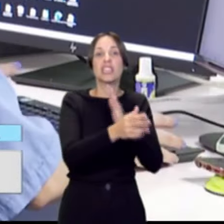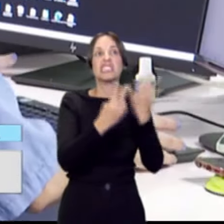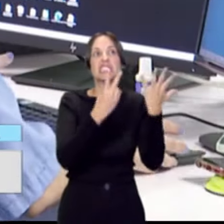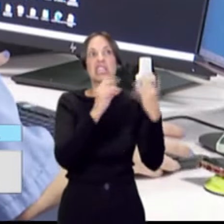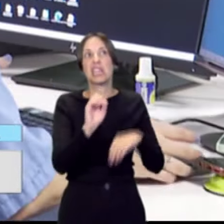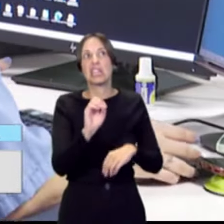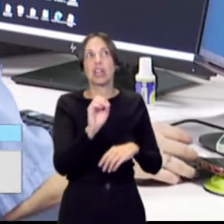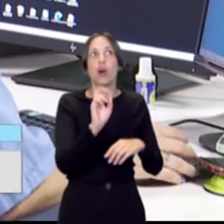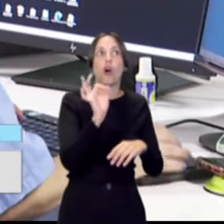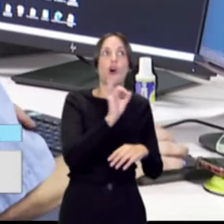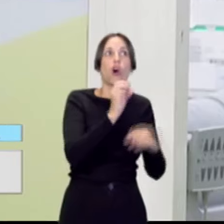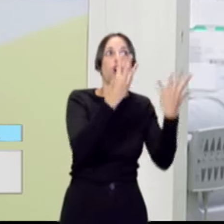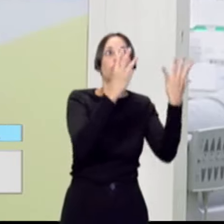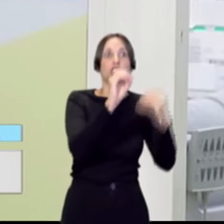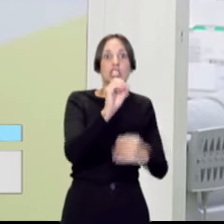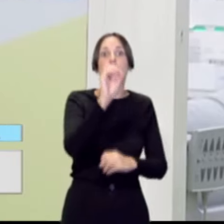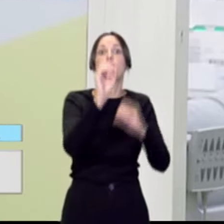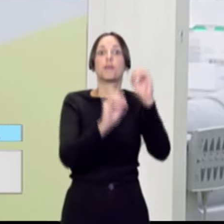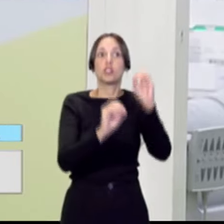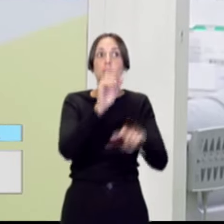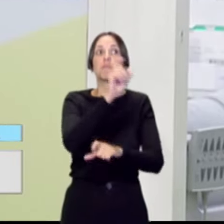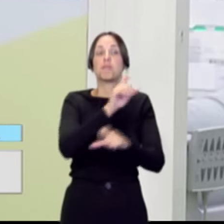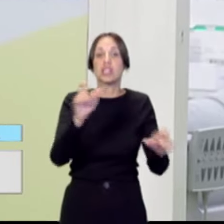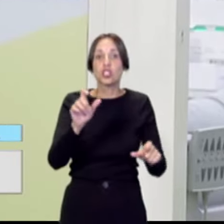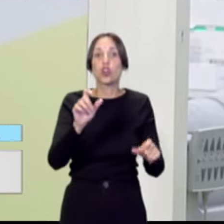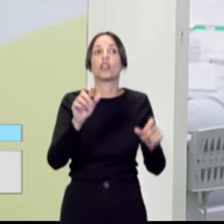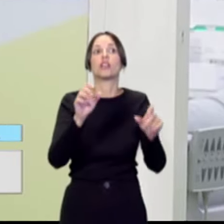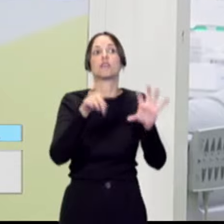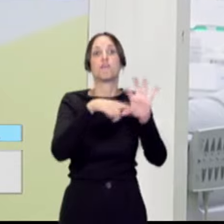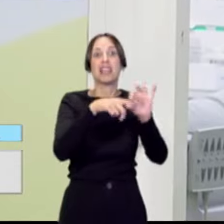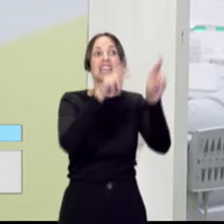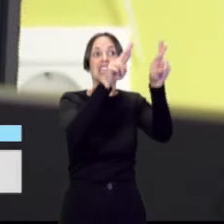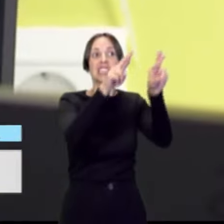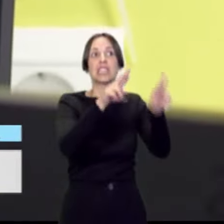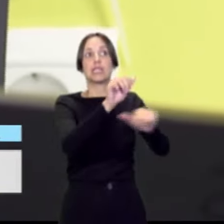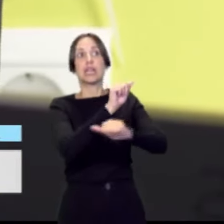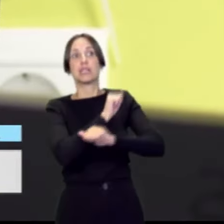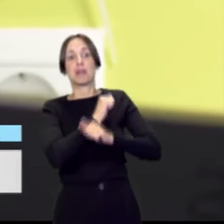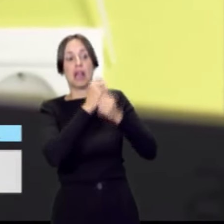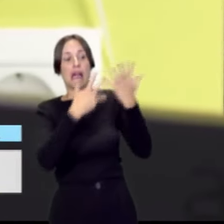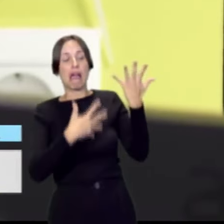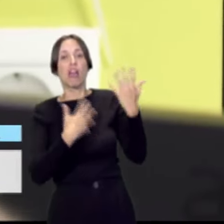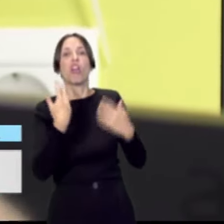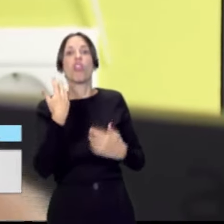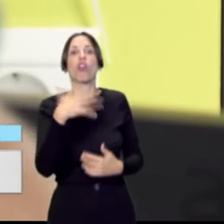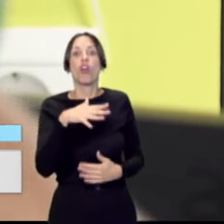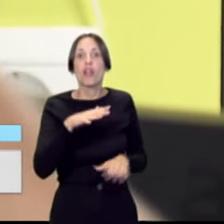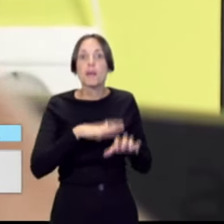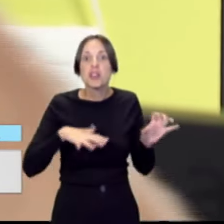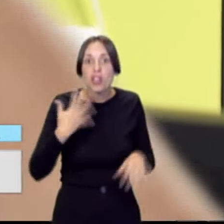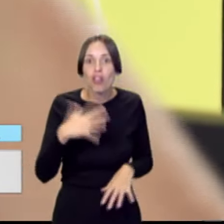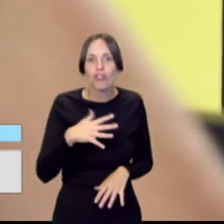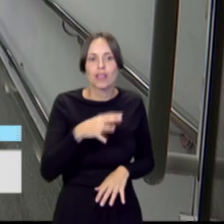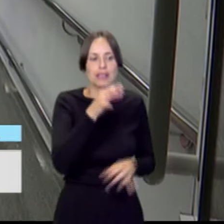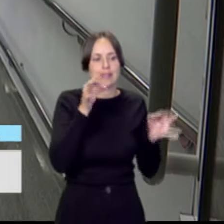están esperando por una plaza sociosanitaria en Canarias están en las dos islas capitalinas. Yo creo que